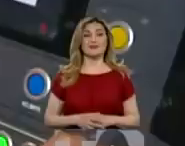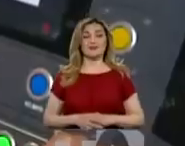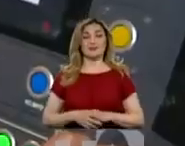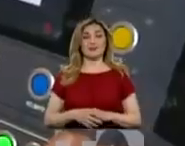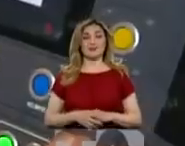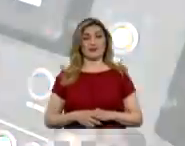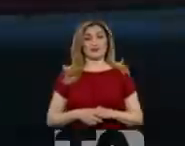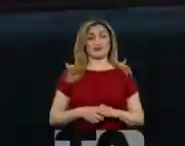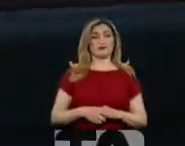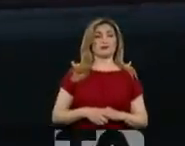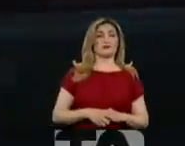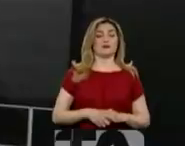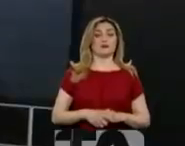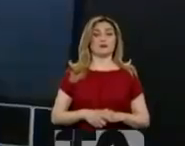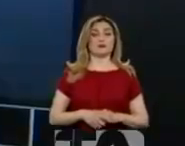y